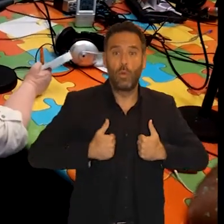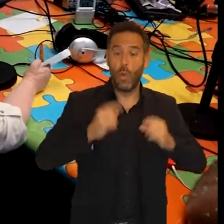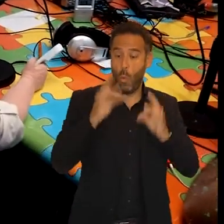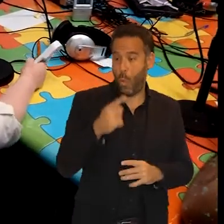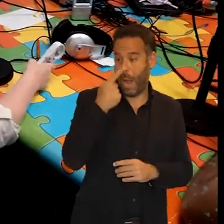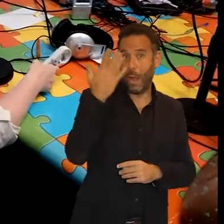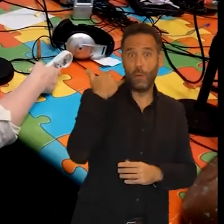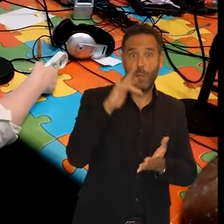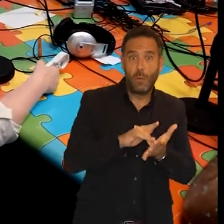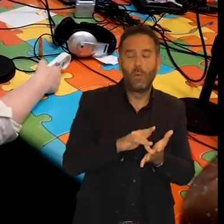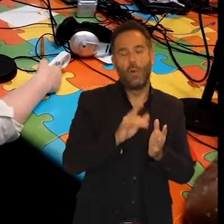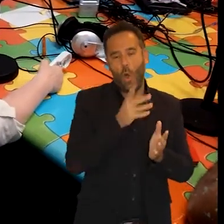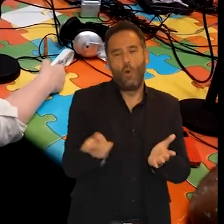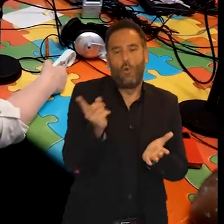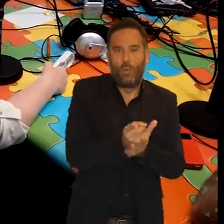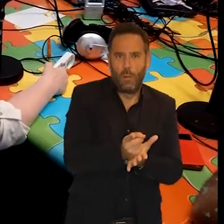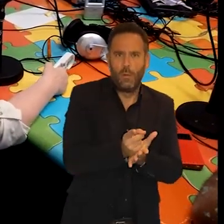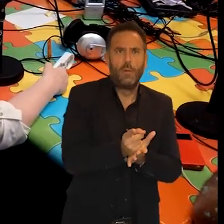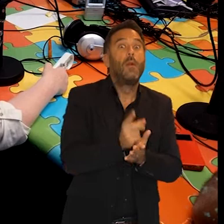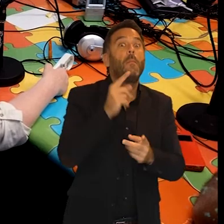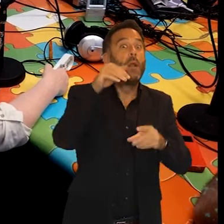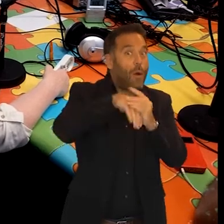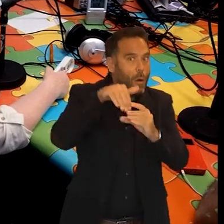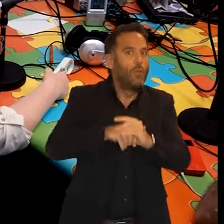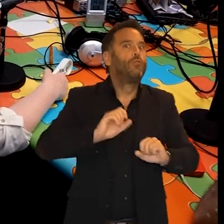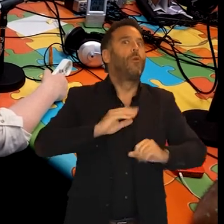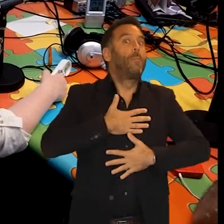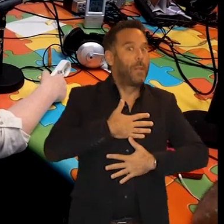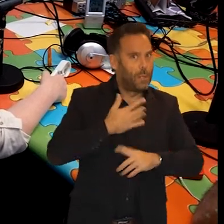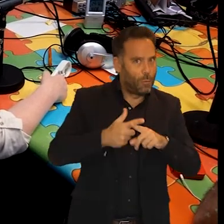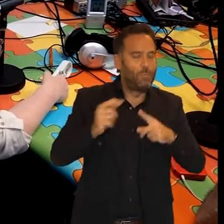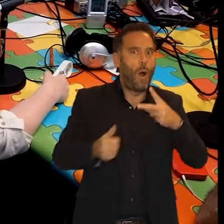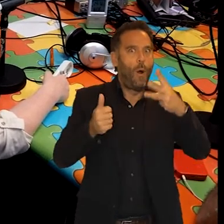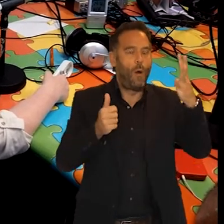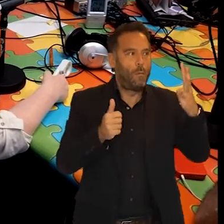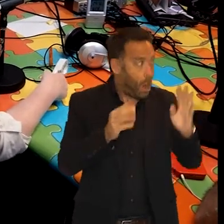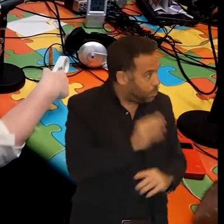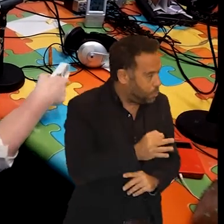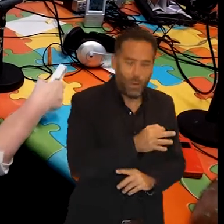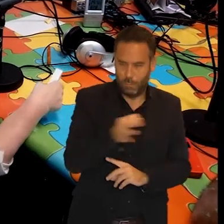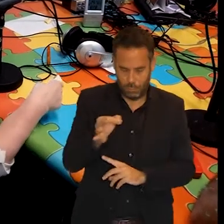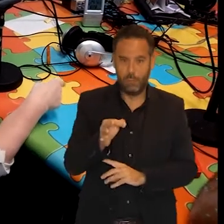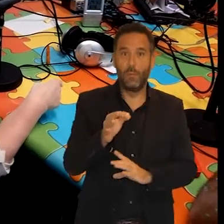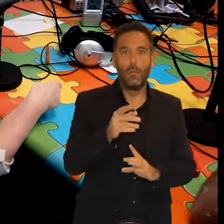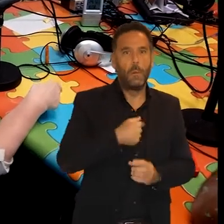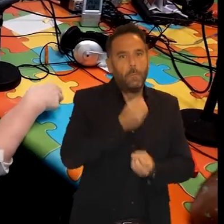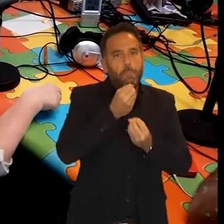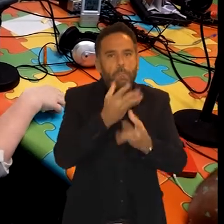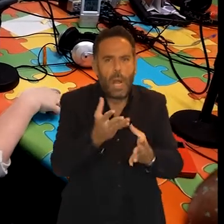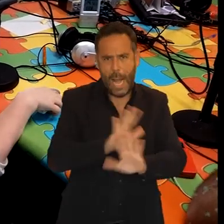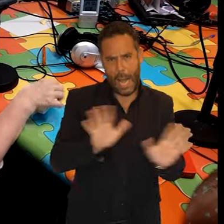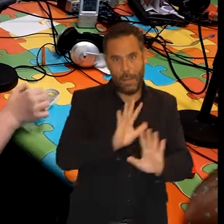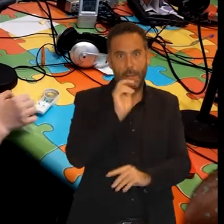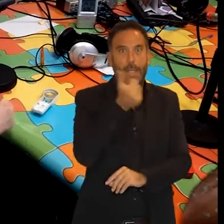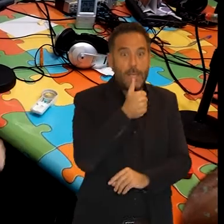pasado. Exactamente. Habrá muchas sorpresas, ¿eh? ¿Sí? Sí, sí. Sí, por si acaso no desvelamos más nada. Exactamente.